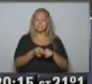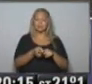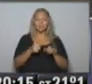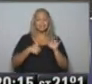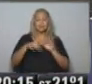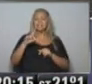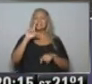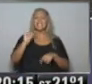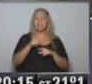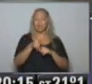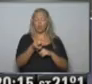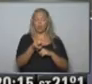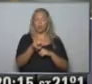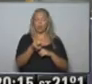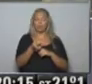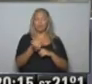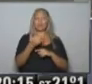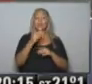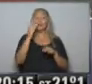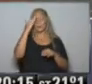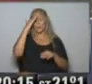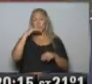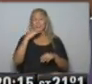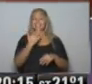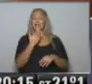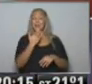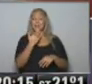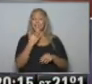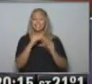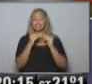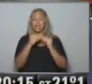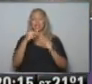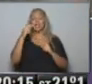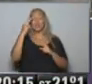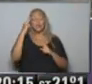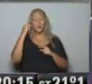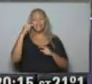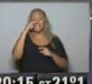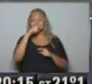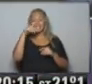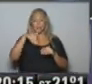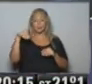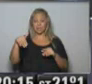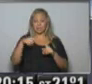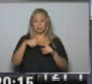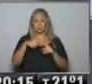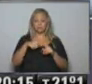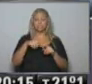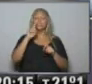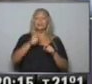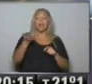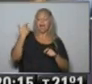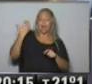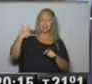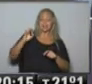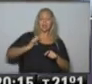récord de precipitación promedio para el mes de abril que es de 97 mm ya también hemos superado el récord del año 89 donde